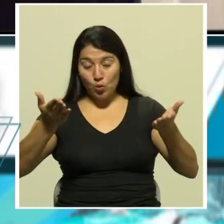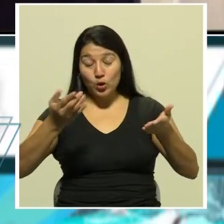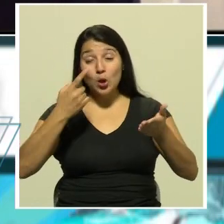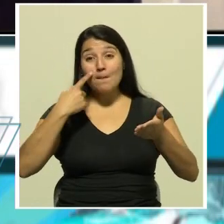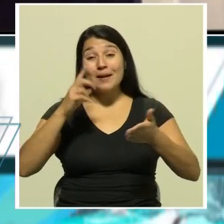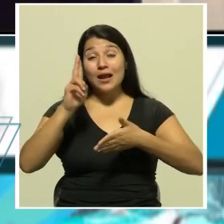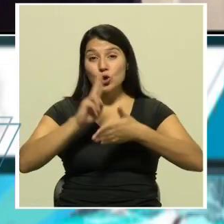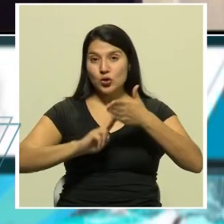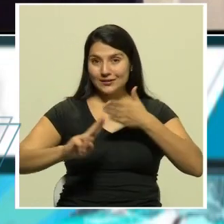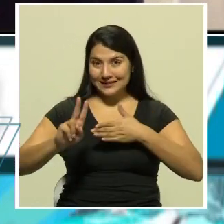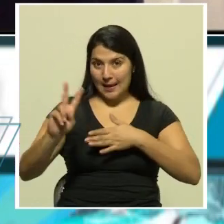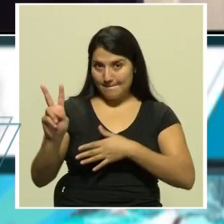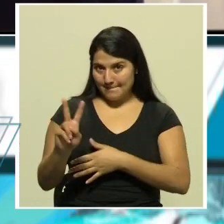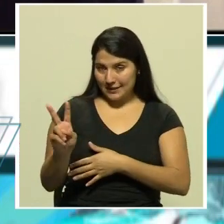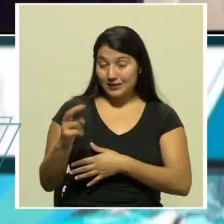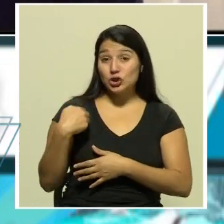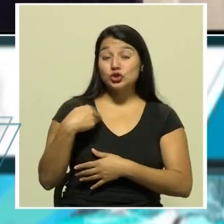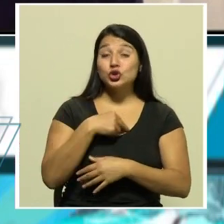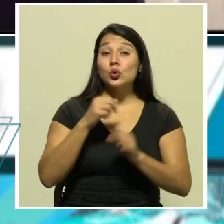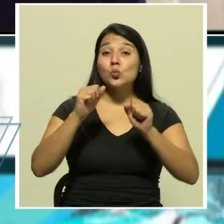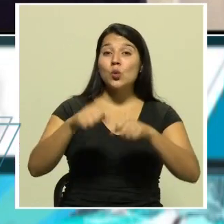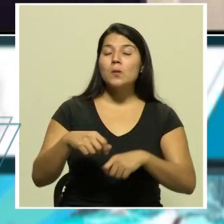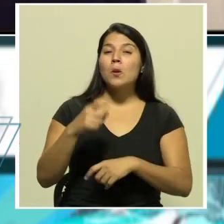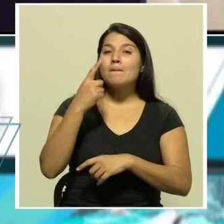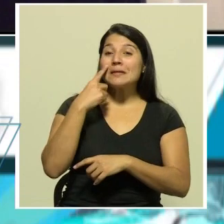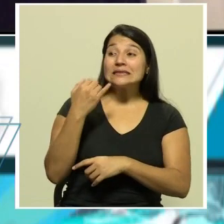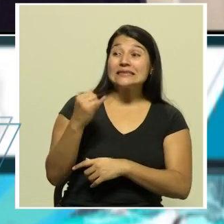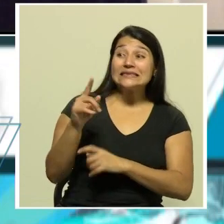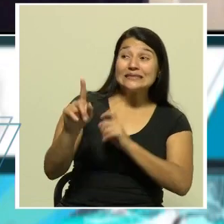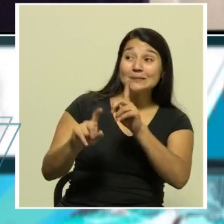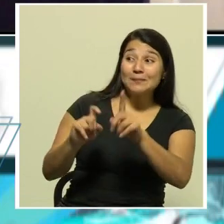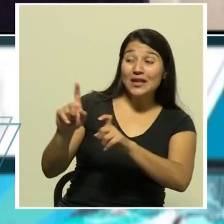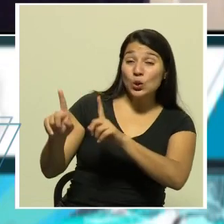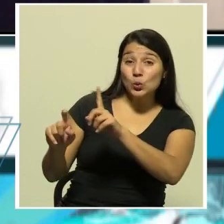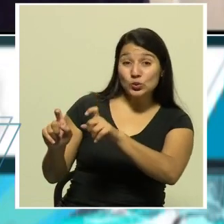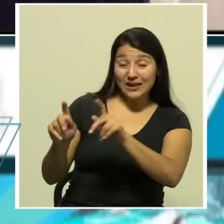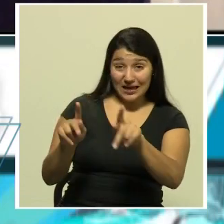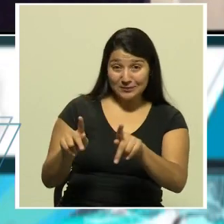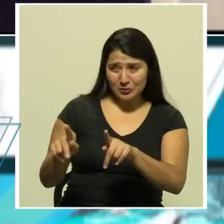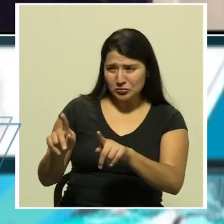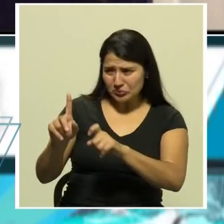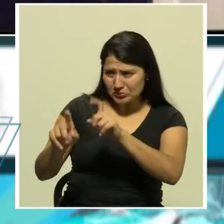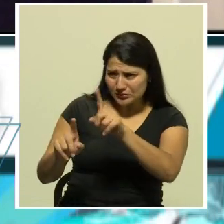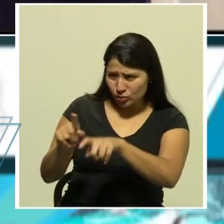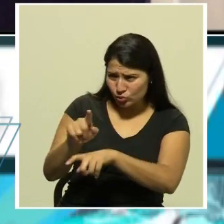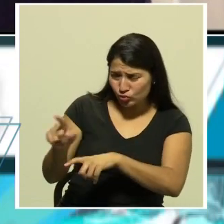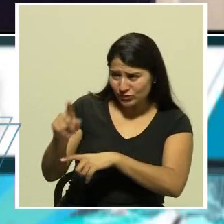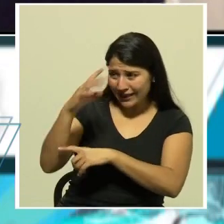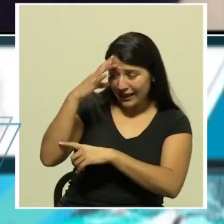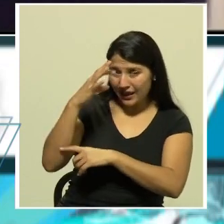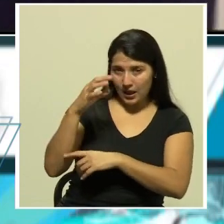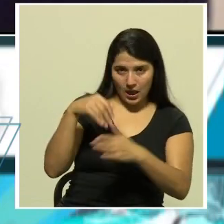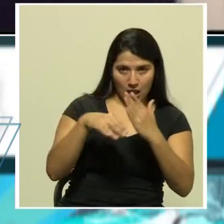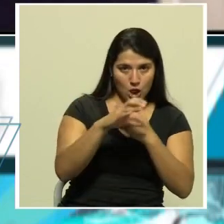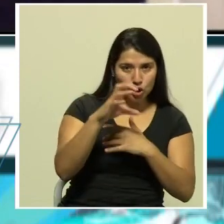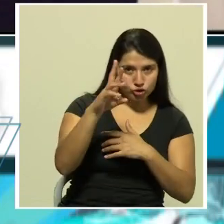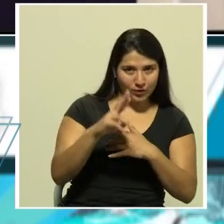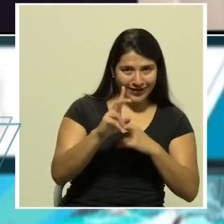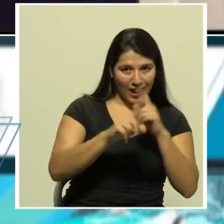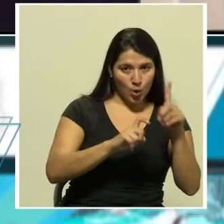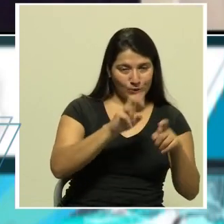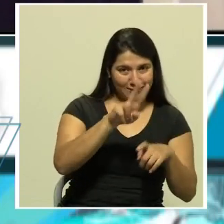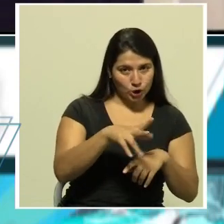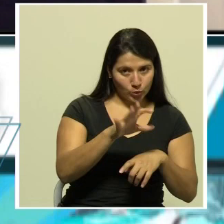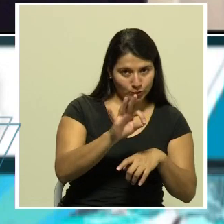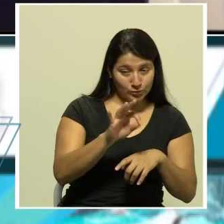Vanderbilt, podemos ver que cuando se les preguntaba a las personas si ellos consideraban, en Costa Rica, en la encuesta del 2019, si